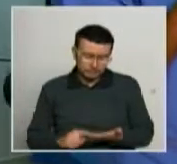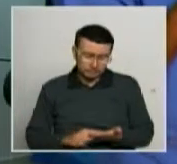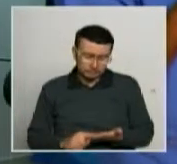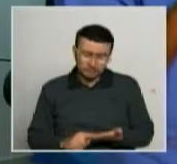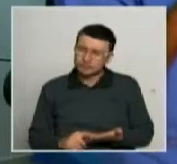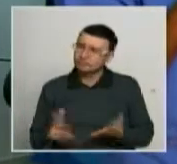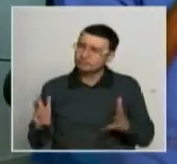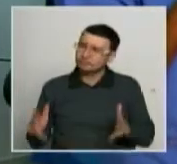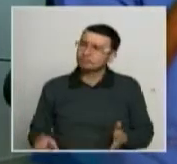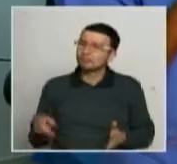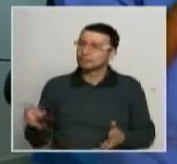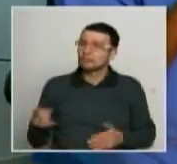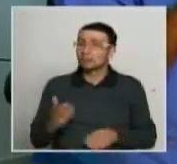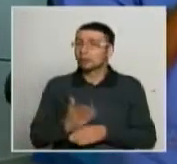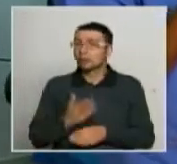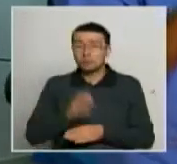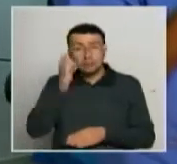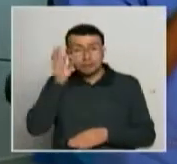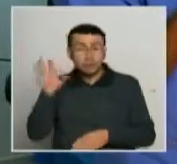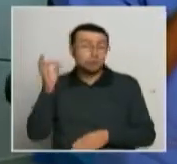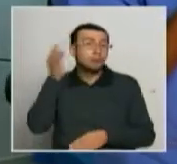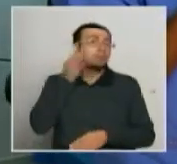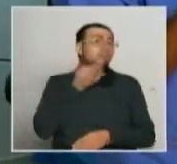problema es arterial o venoso.